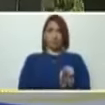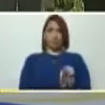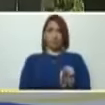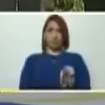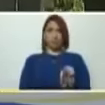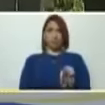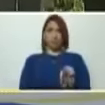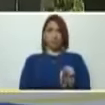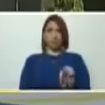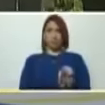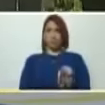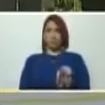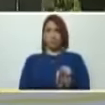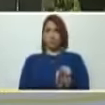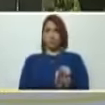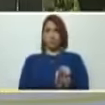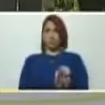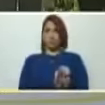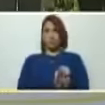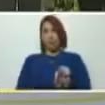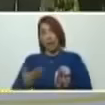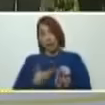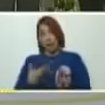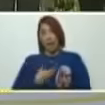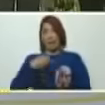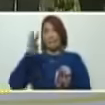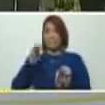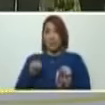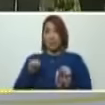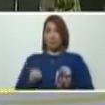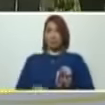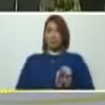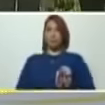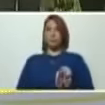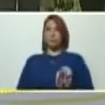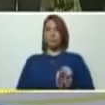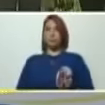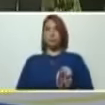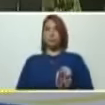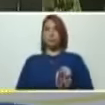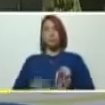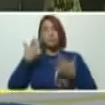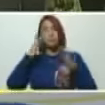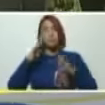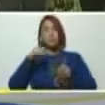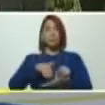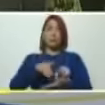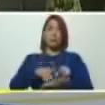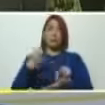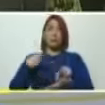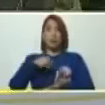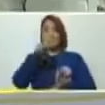y Pepe, alcalde de Petare, en el caso de Miranda tenemos